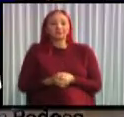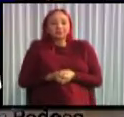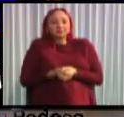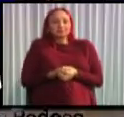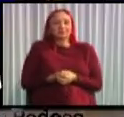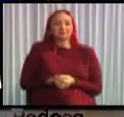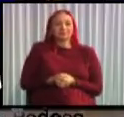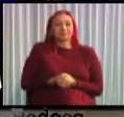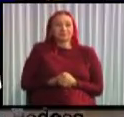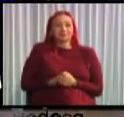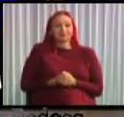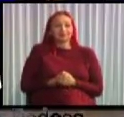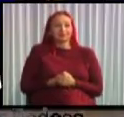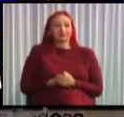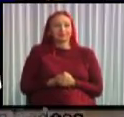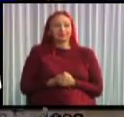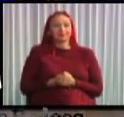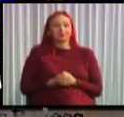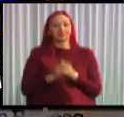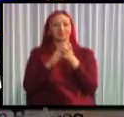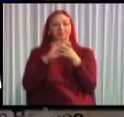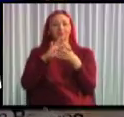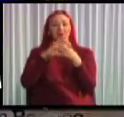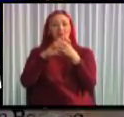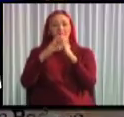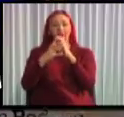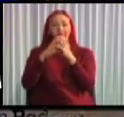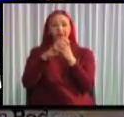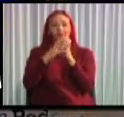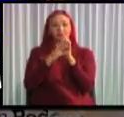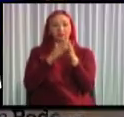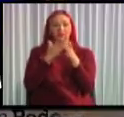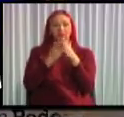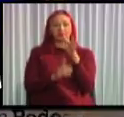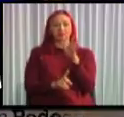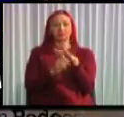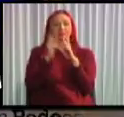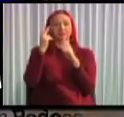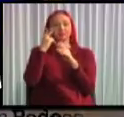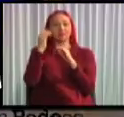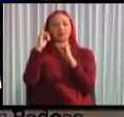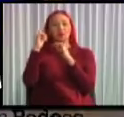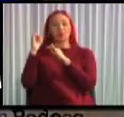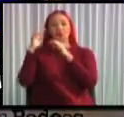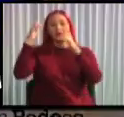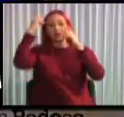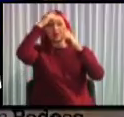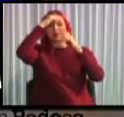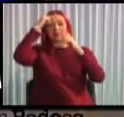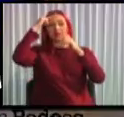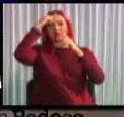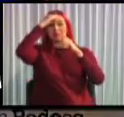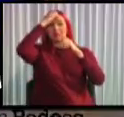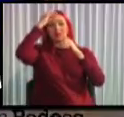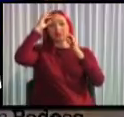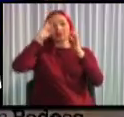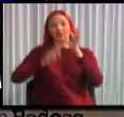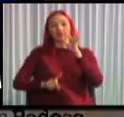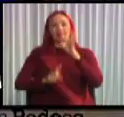eran amarrados. ¿Amarrados? Eran amarrados, entonces cuando jugaba uno y cabeceaba, le quedaba el verdugón